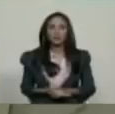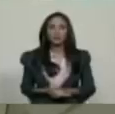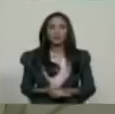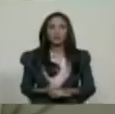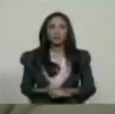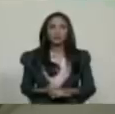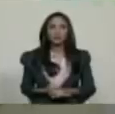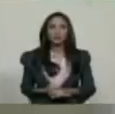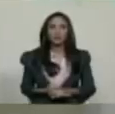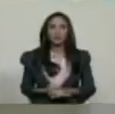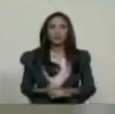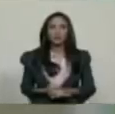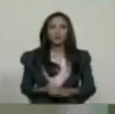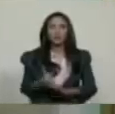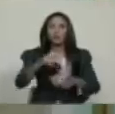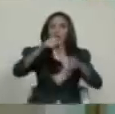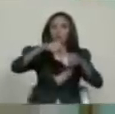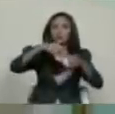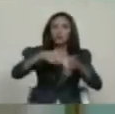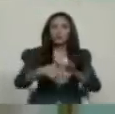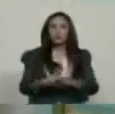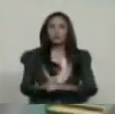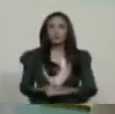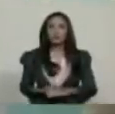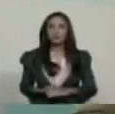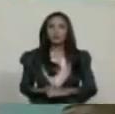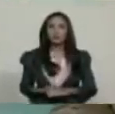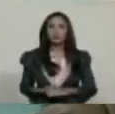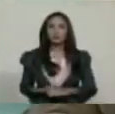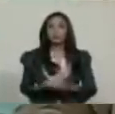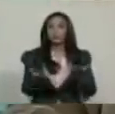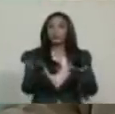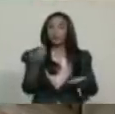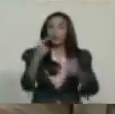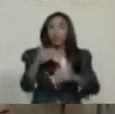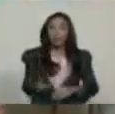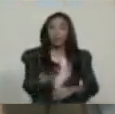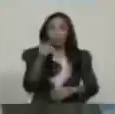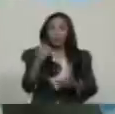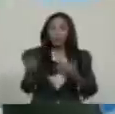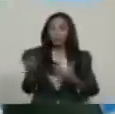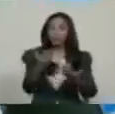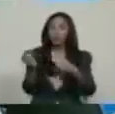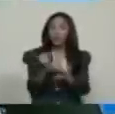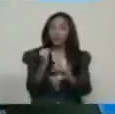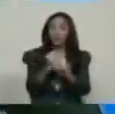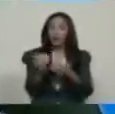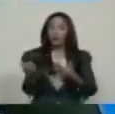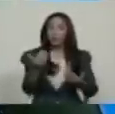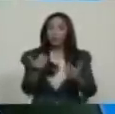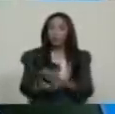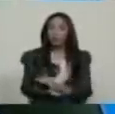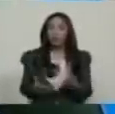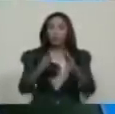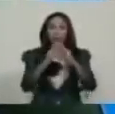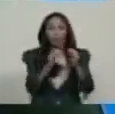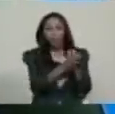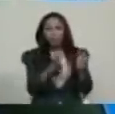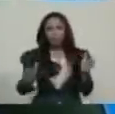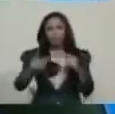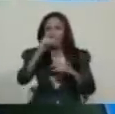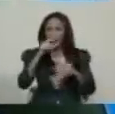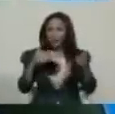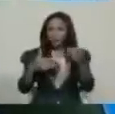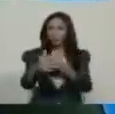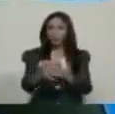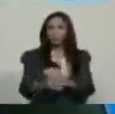petro es una de las divisas que va a jugar un rol importante para la planificación estratégica de los próximos años y sobre